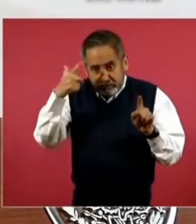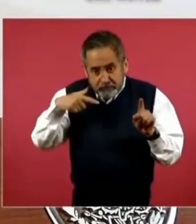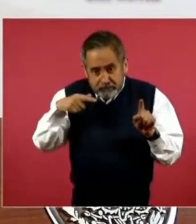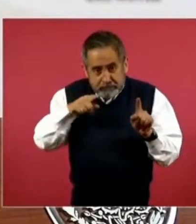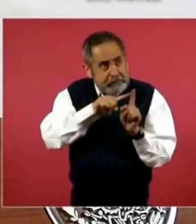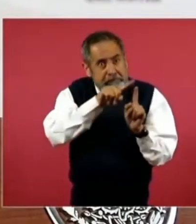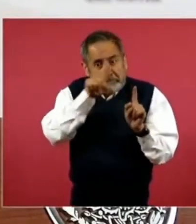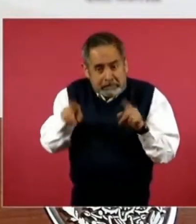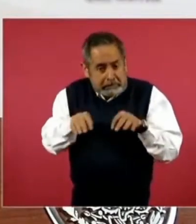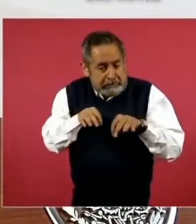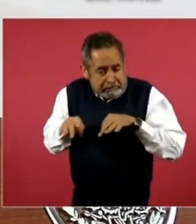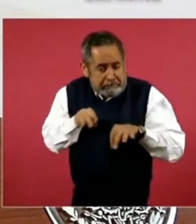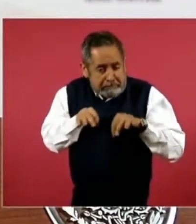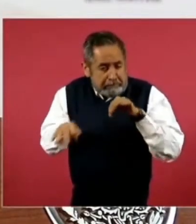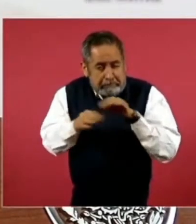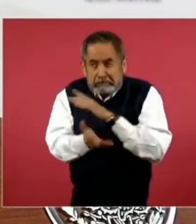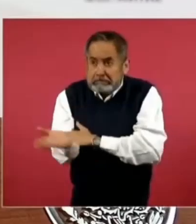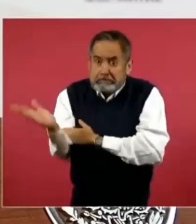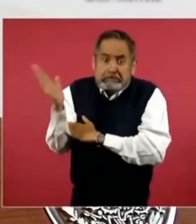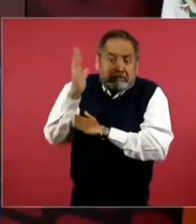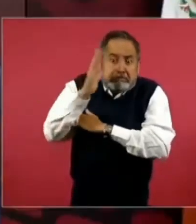lugares.